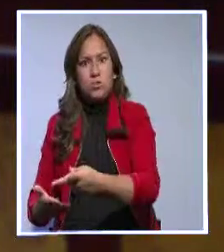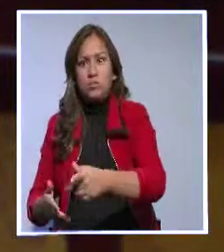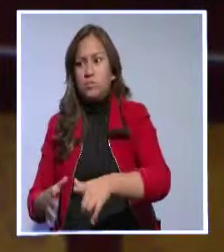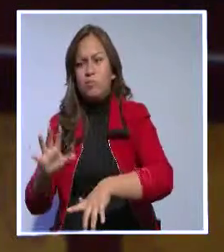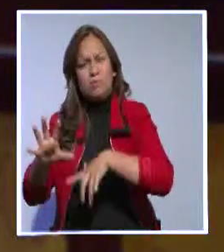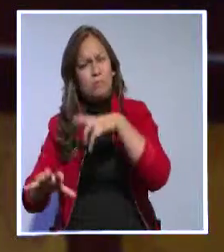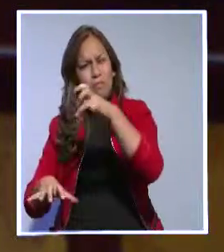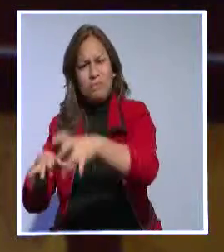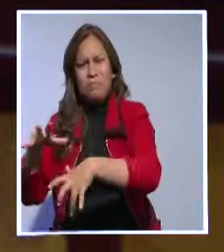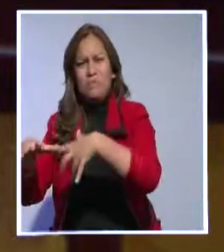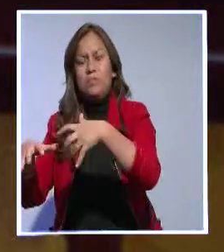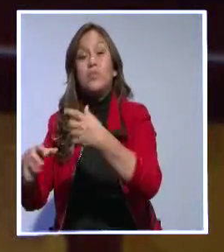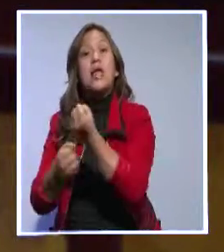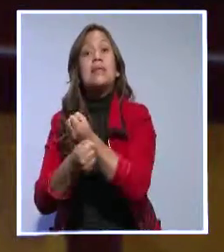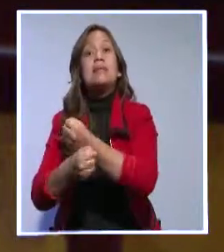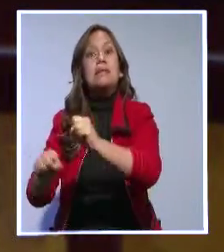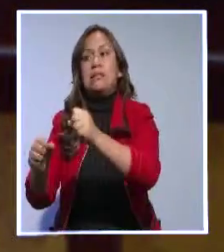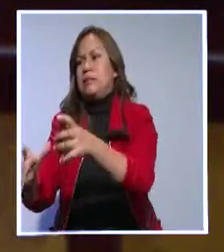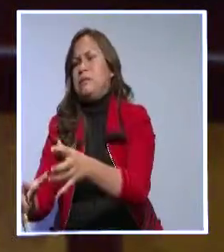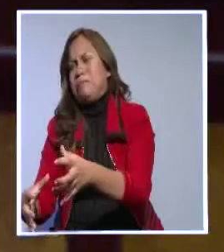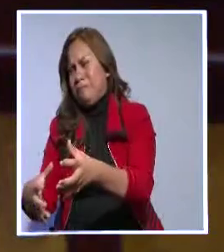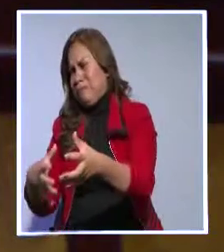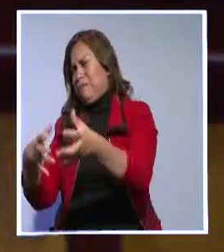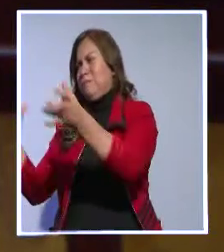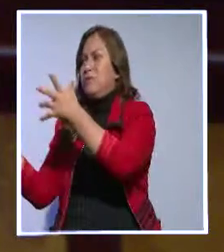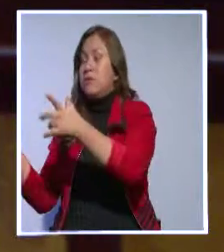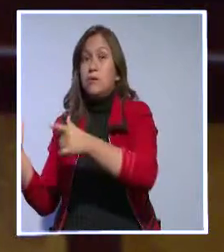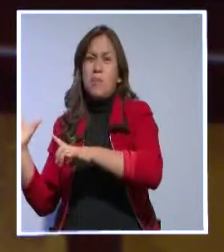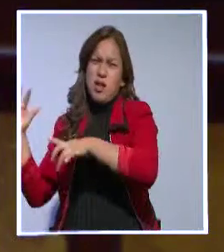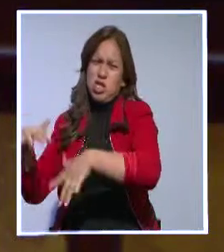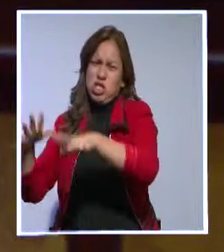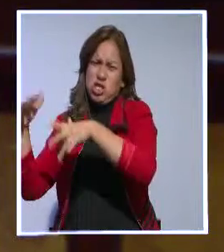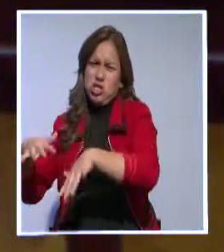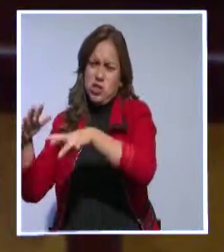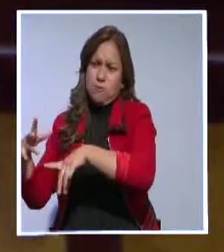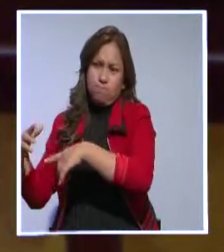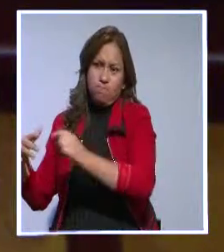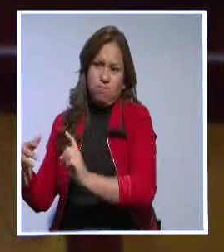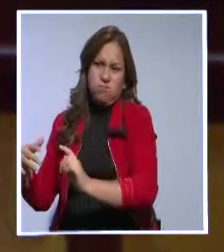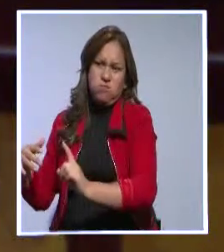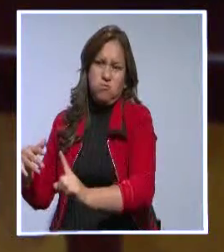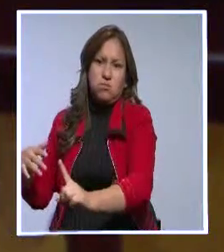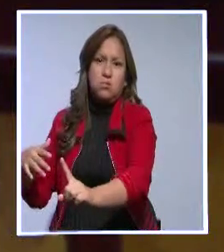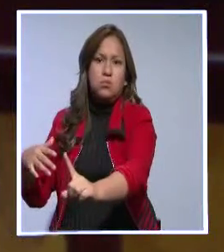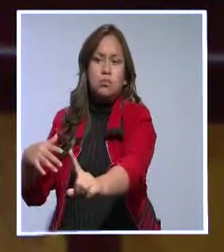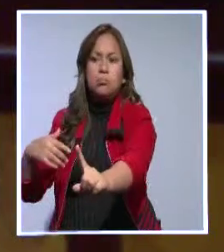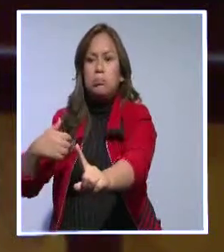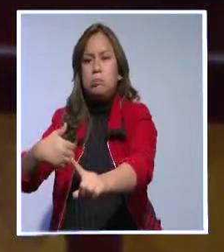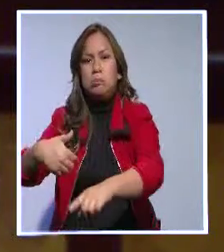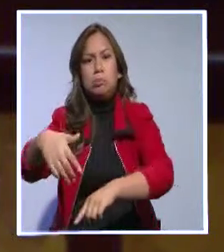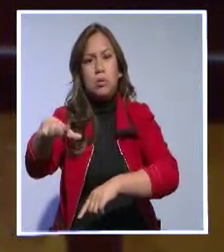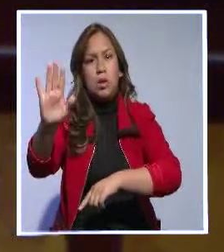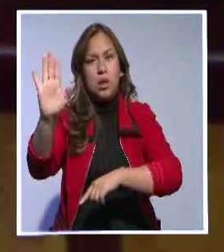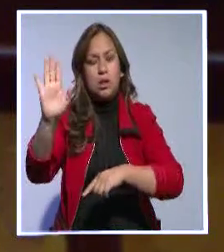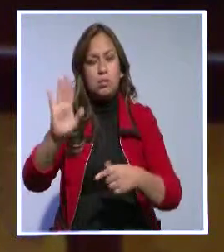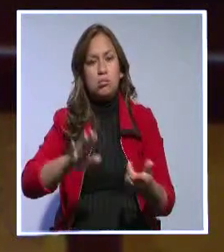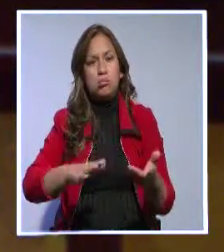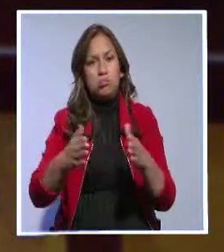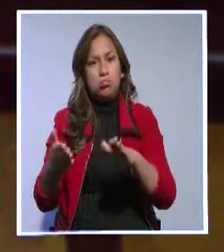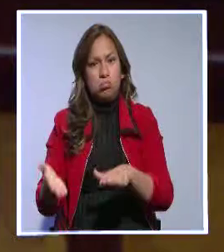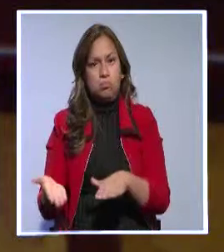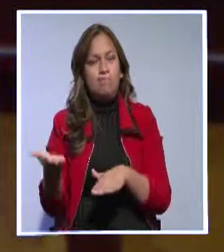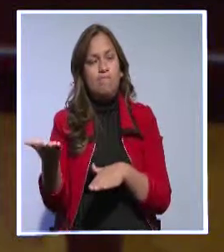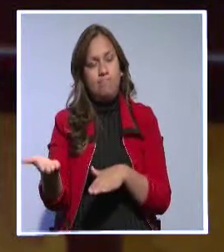y cayó aquí se hizo un gran operativo con la policía nacional a través del grupo de intervención y rescate del grupo de operaciones